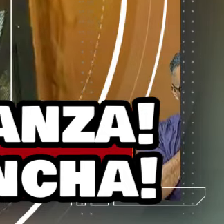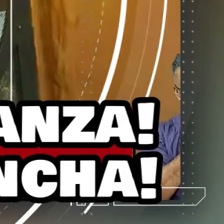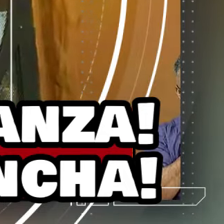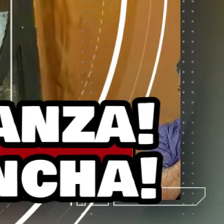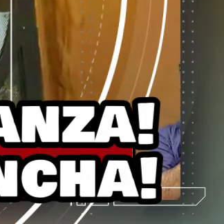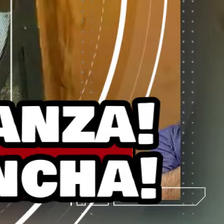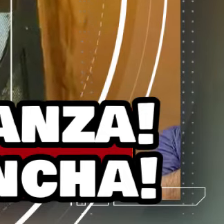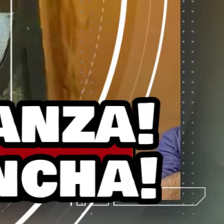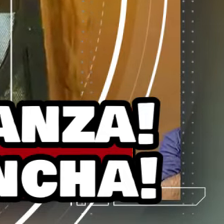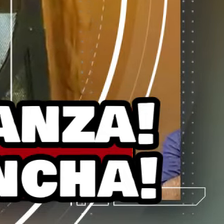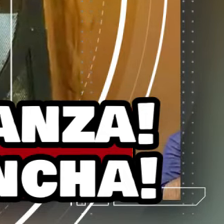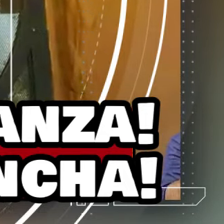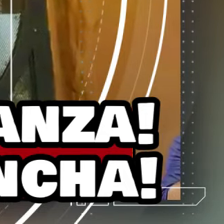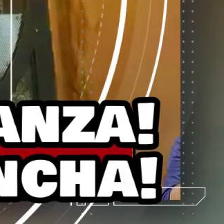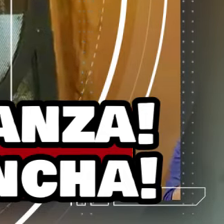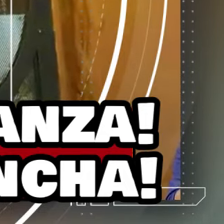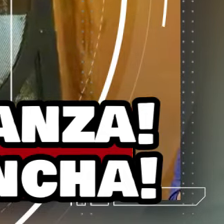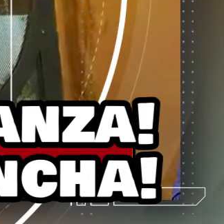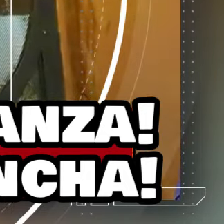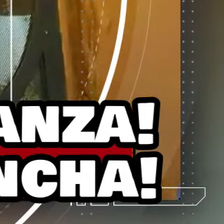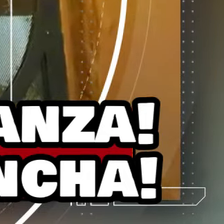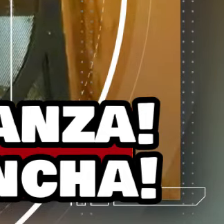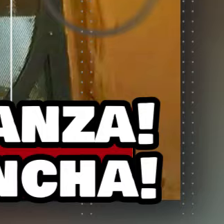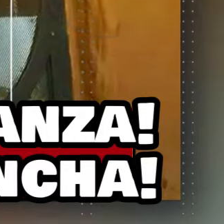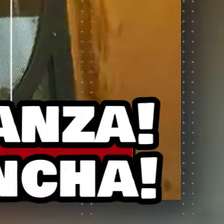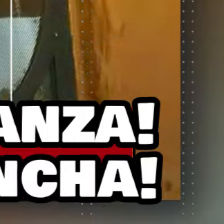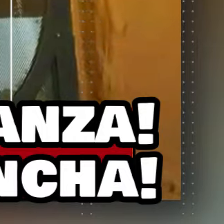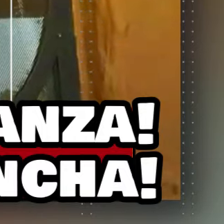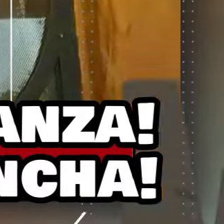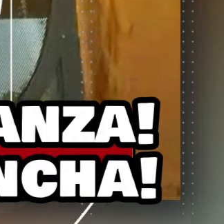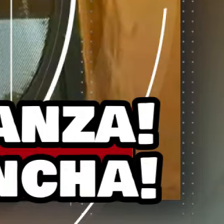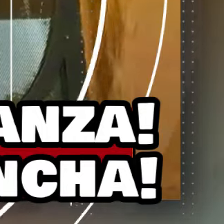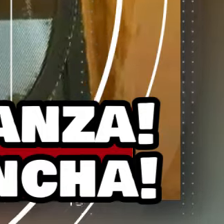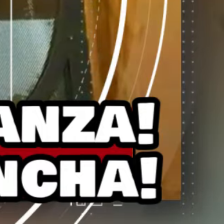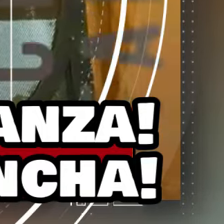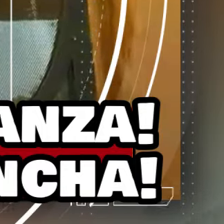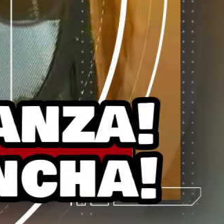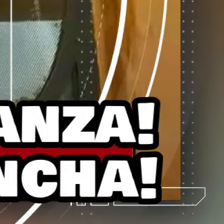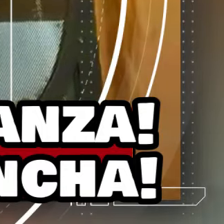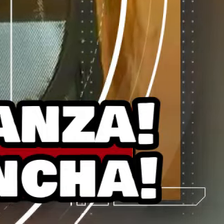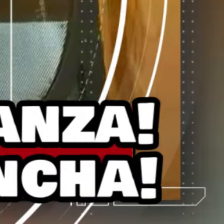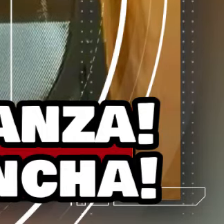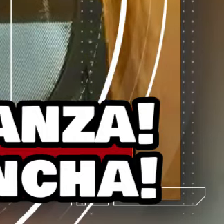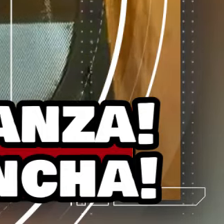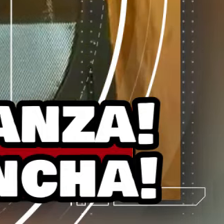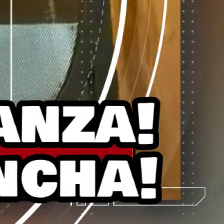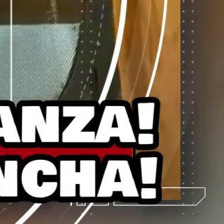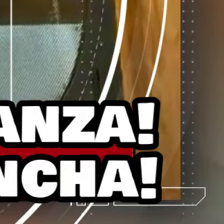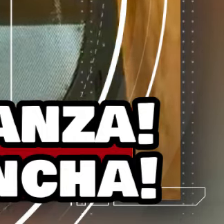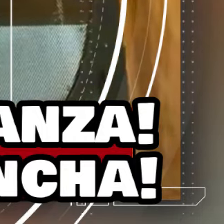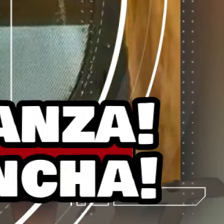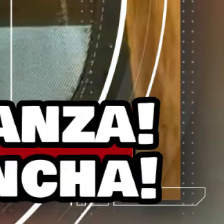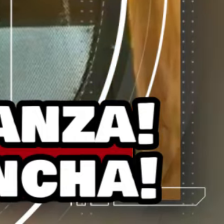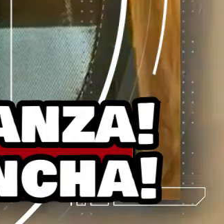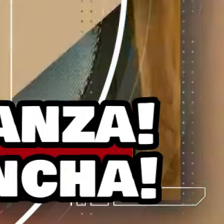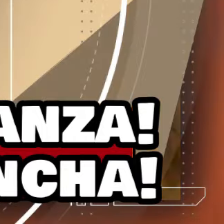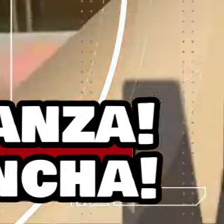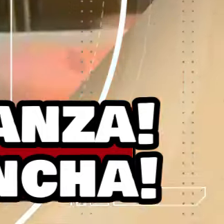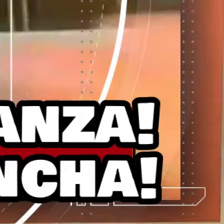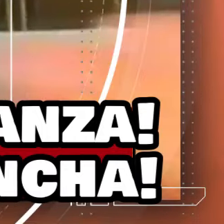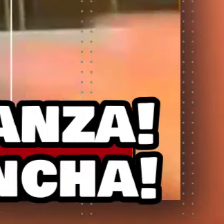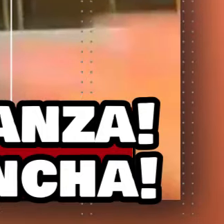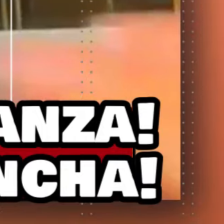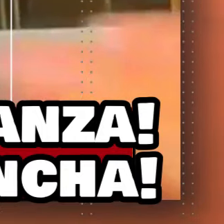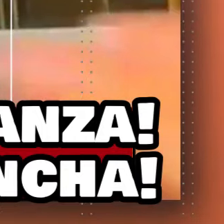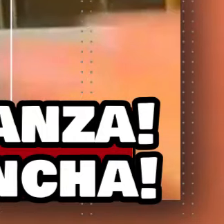el desarrollo de las sesiones del Consejo la consejera presidente agradeció la moción reconociendo su validez y señalando que se convertiría